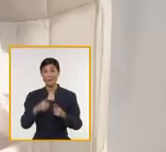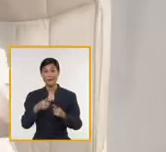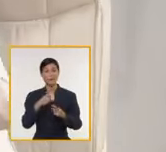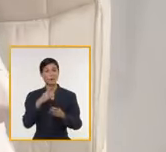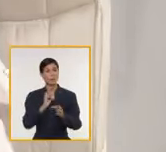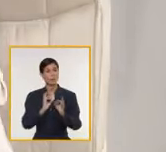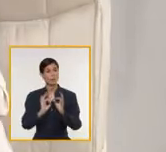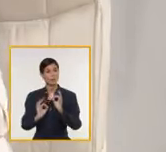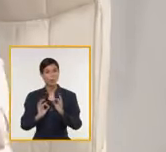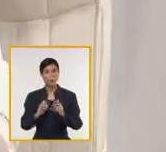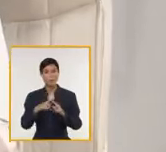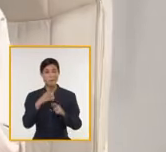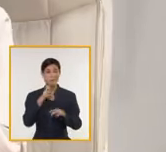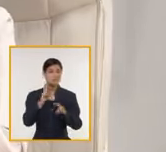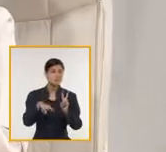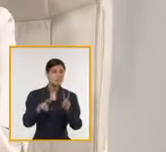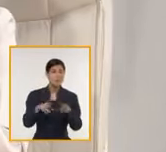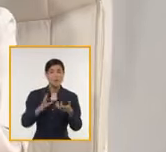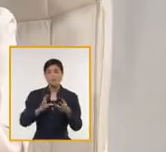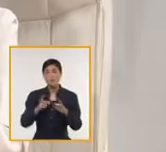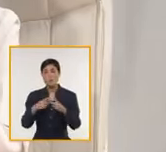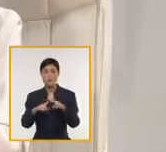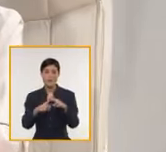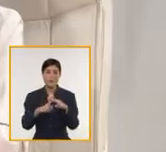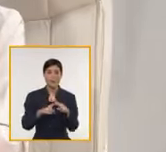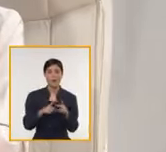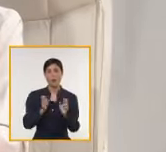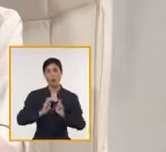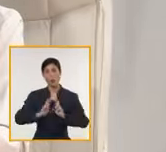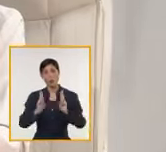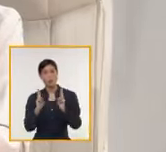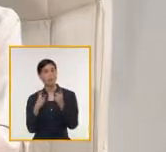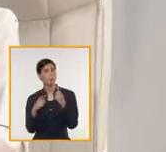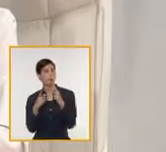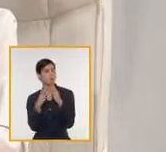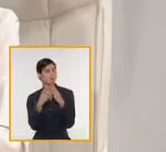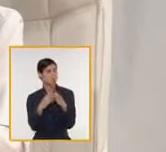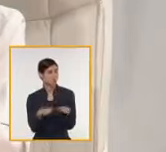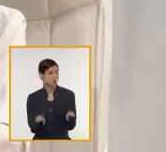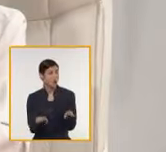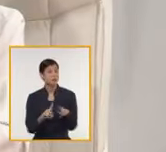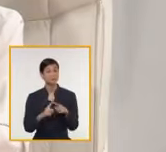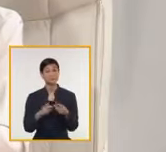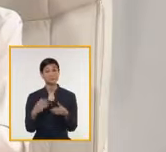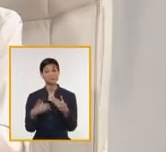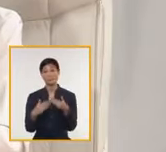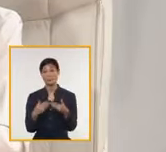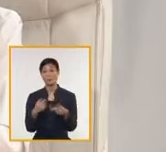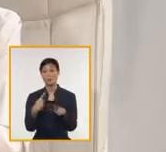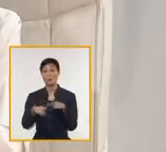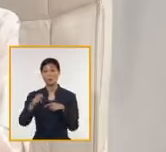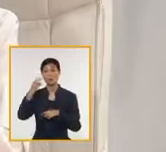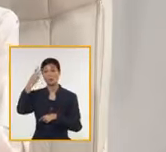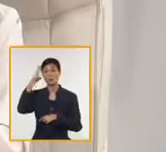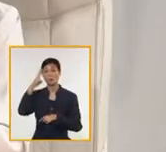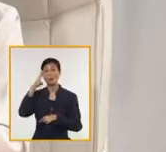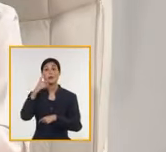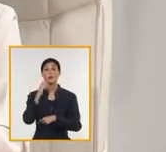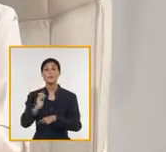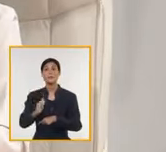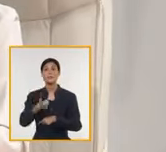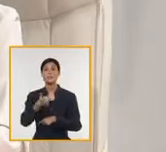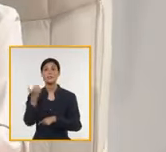buscar diferentes entendimientos por vías diplomáticas y a defender la paz. Yo creo que es importante también México. La presidenta Claudia